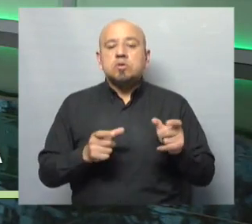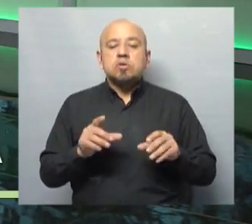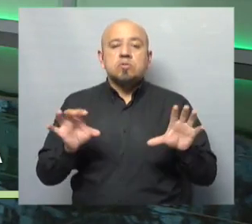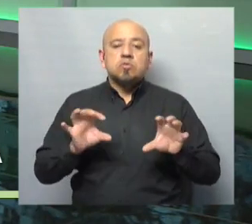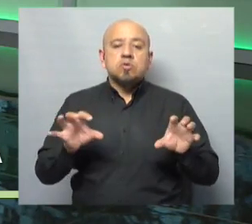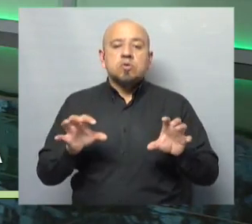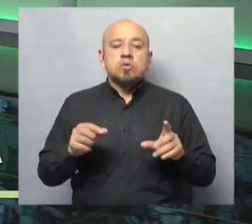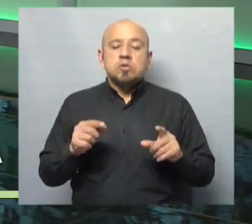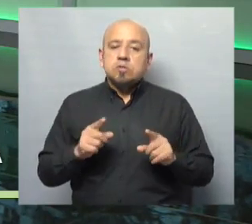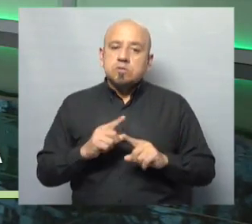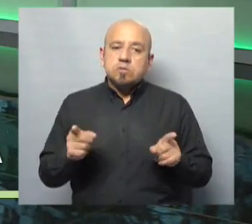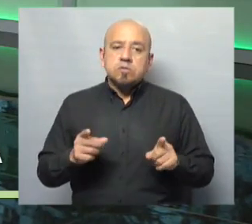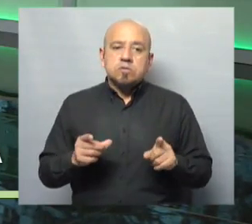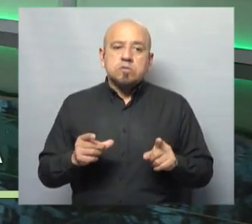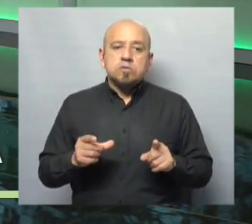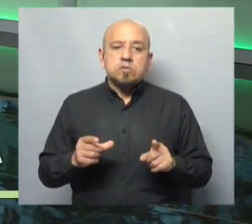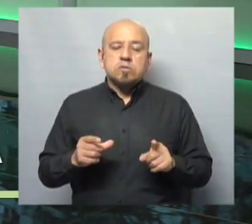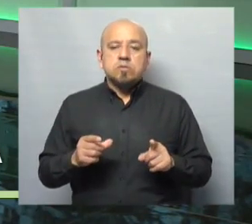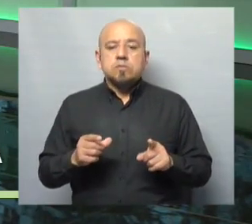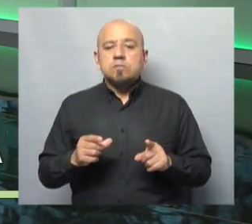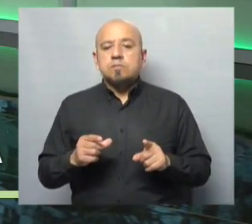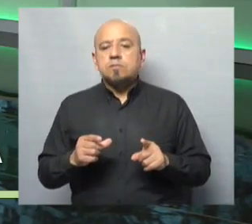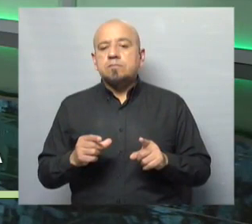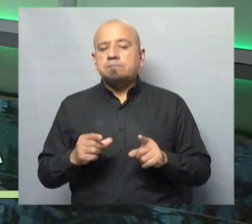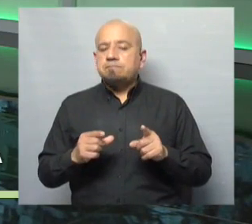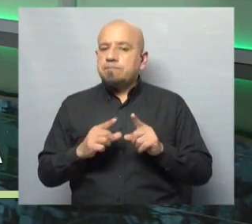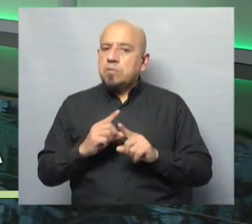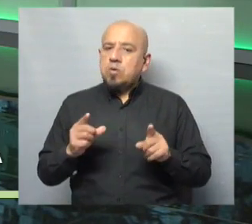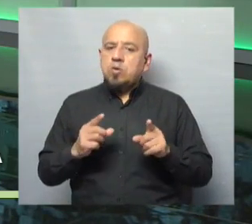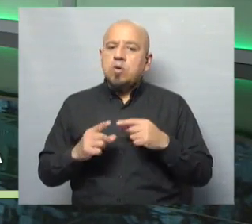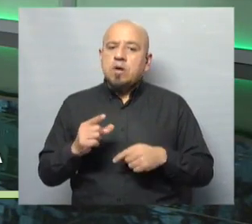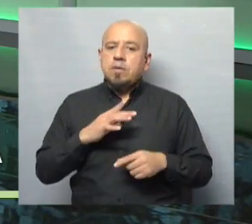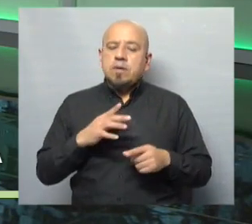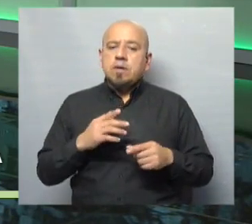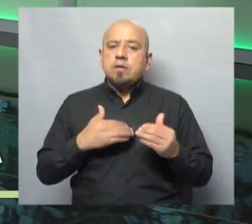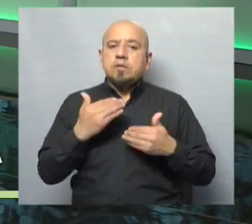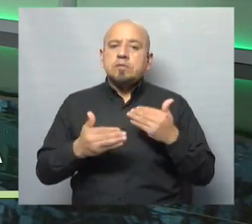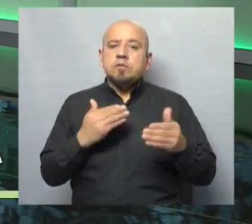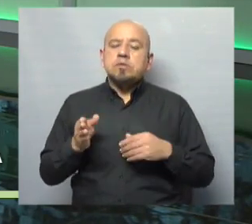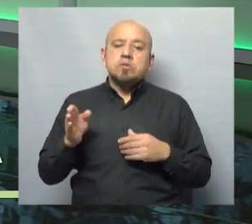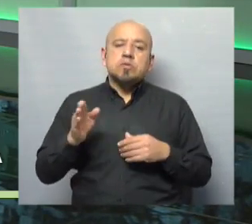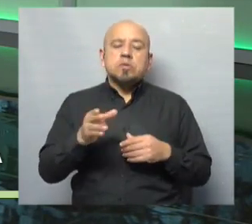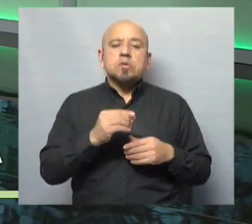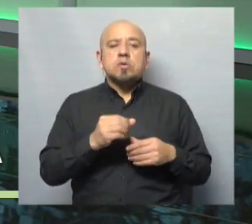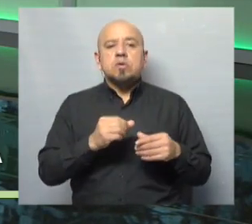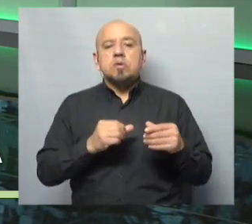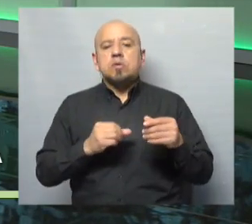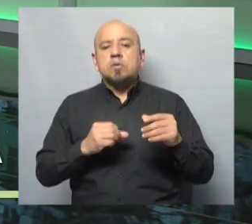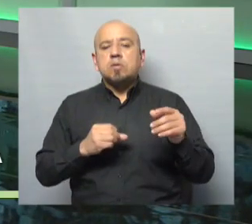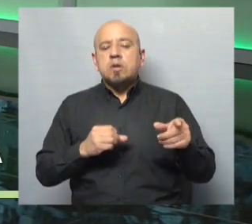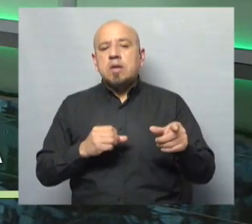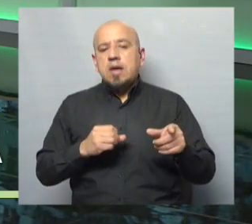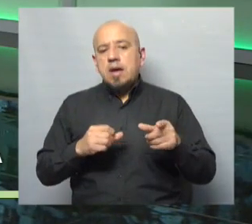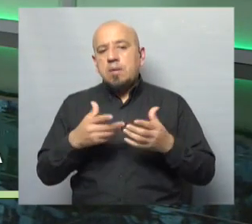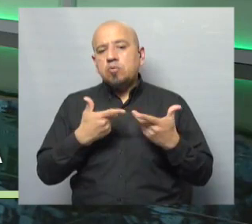no se estaban encargando ya tanto digamos de la emergencia sanitaria sino que estaban yendo hacia otras áreas y estaban apoyando la atención